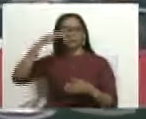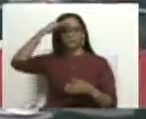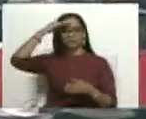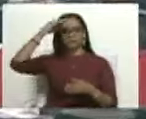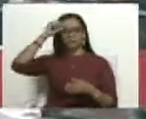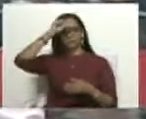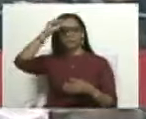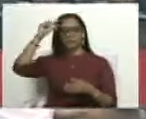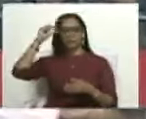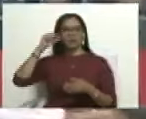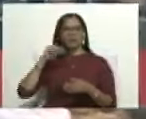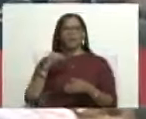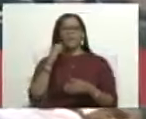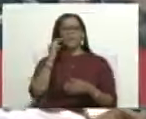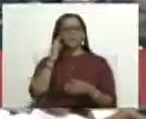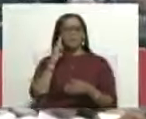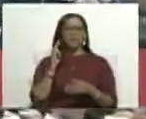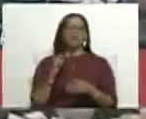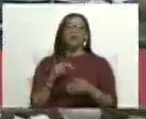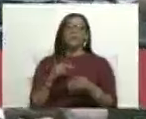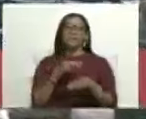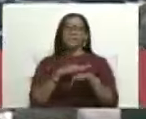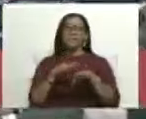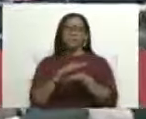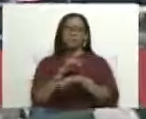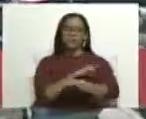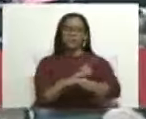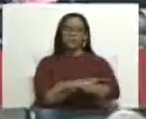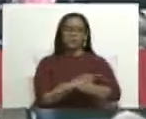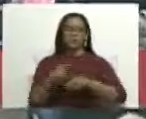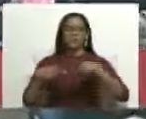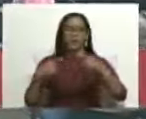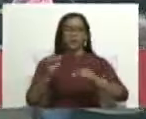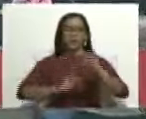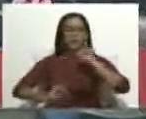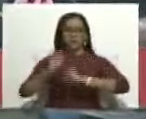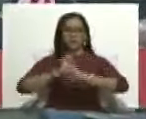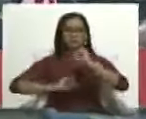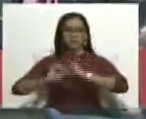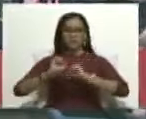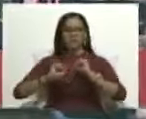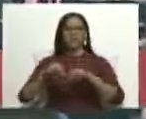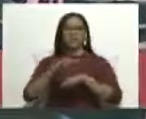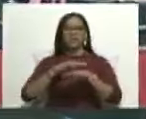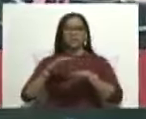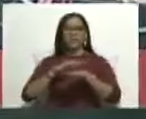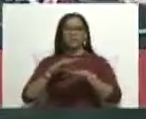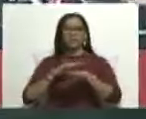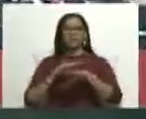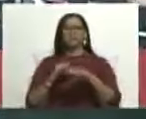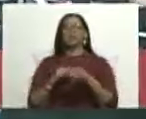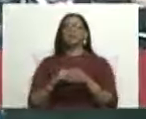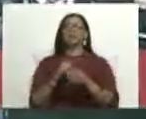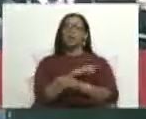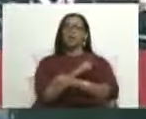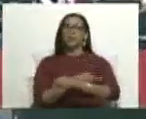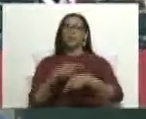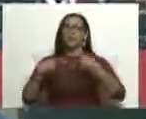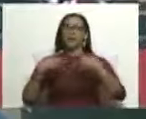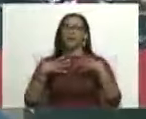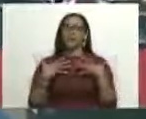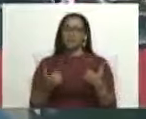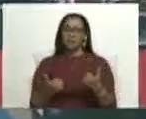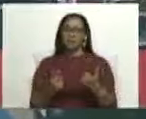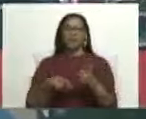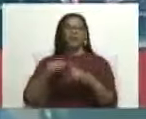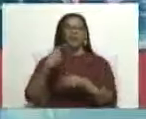Vladimir Padrino López, ministro del Poder Popular para la Defensa, y la ministra del Poder Popular para la Salud, así como también